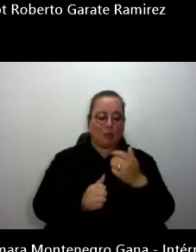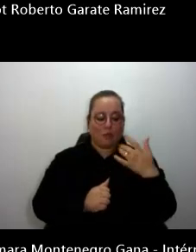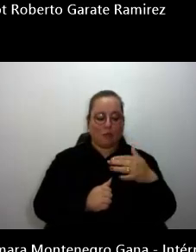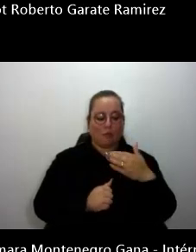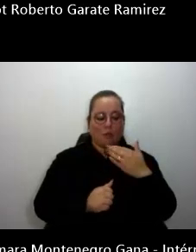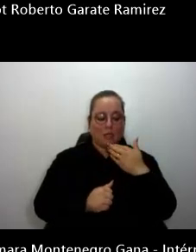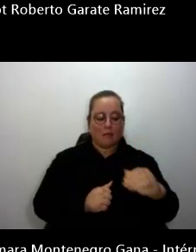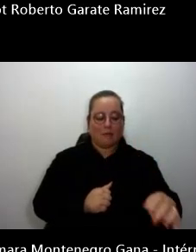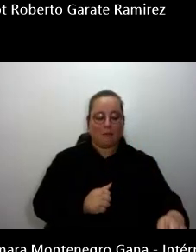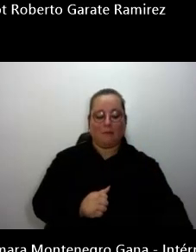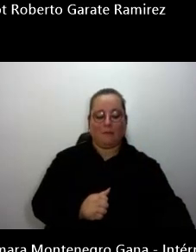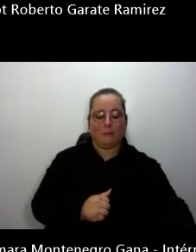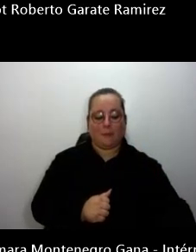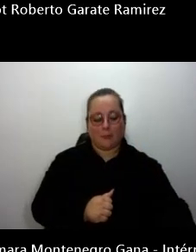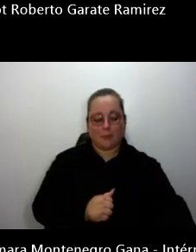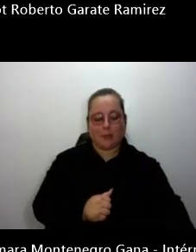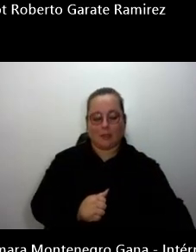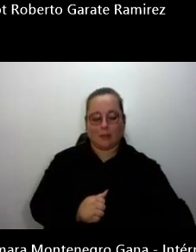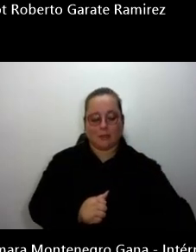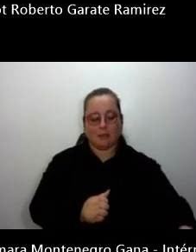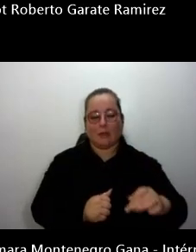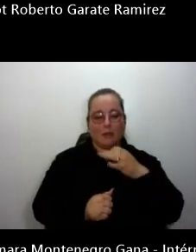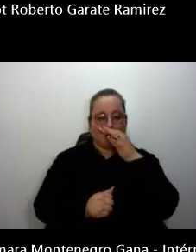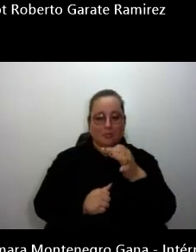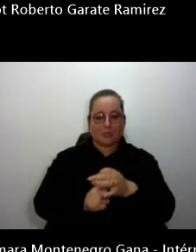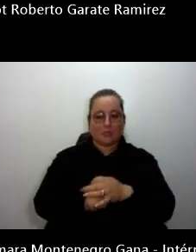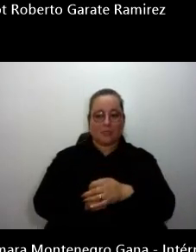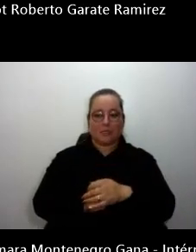también mencionar, ¿cierto?,